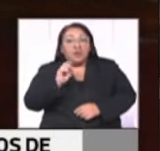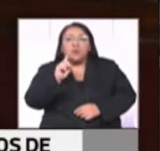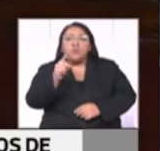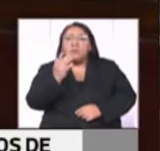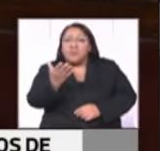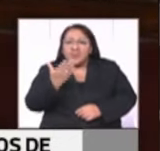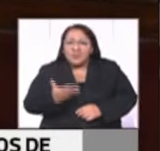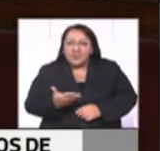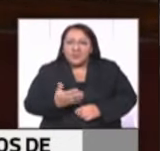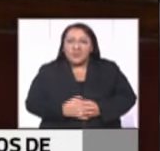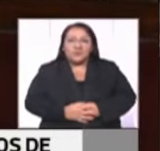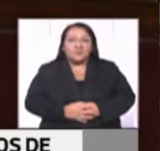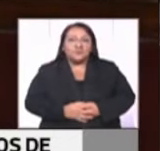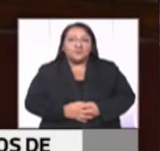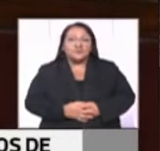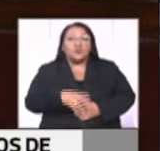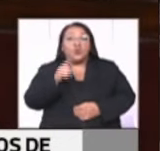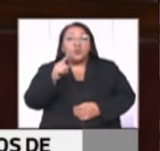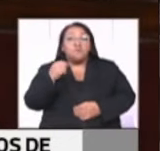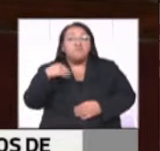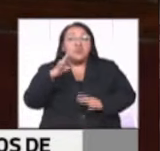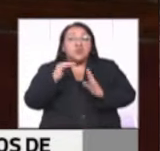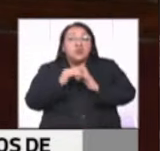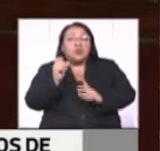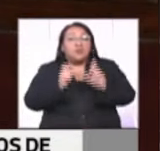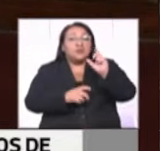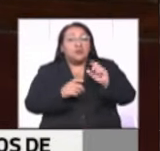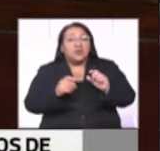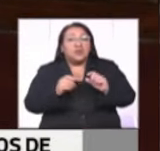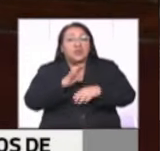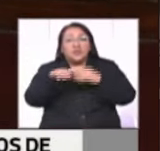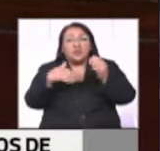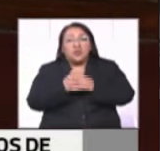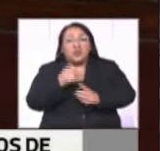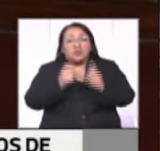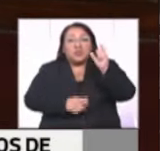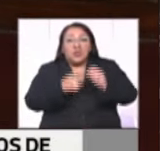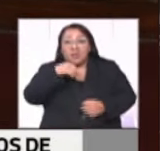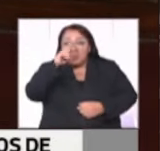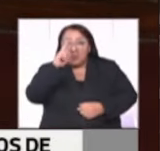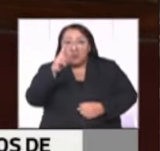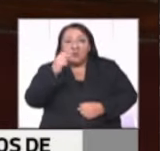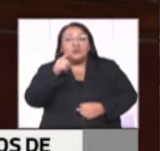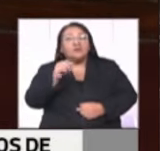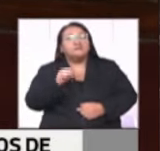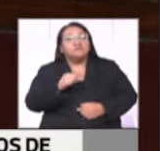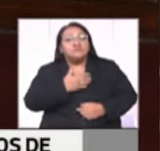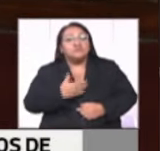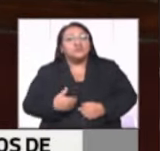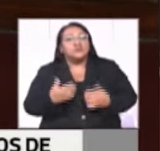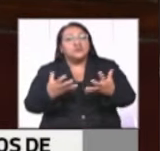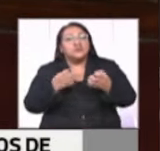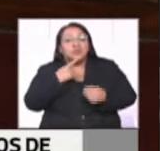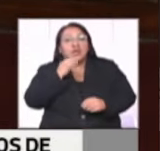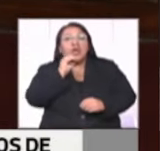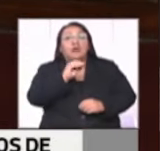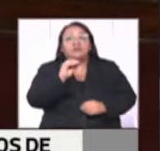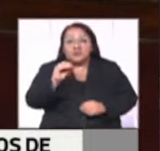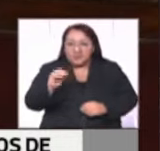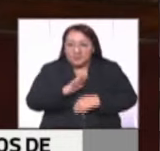pedido de millones de hermanos. Y señor presidente, yo quiero